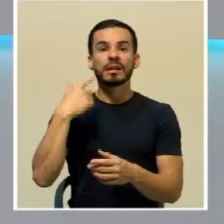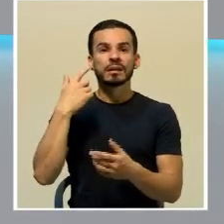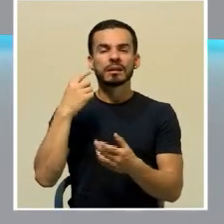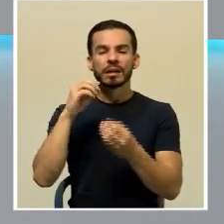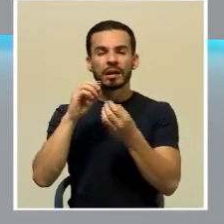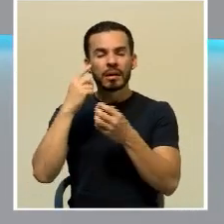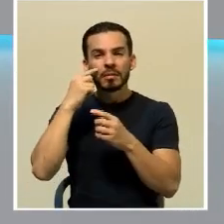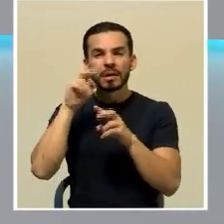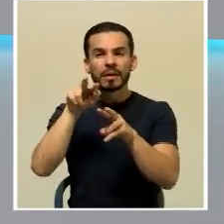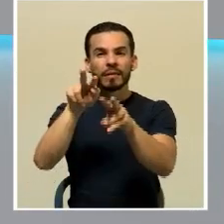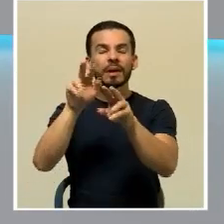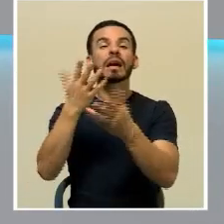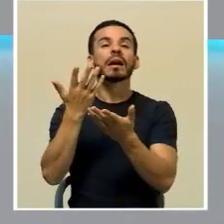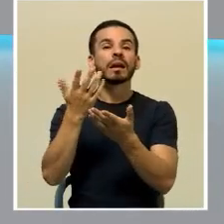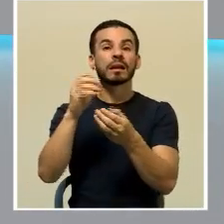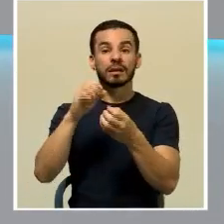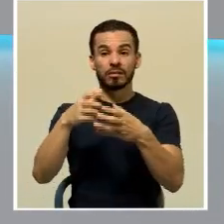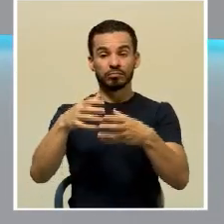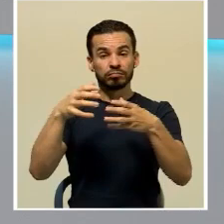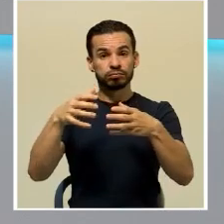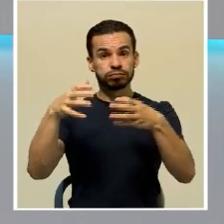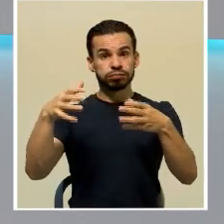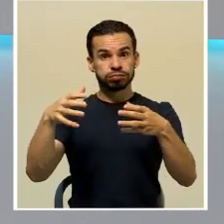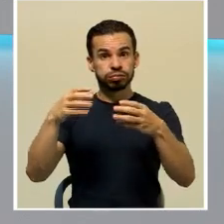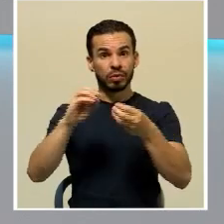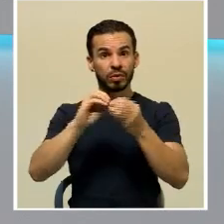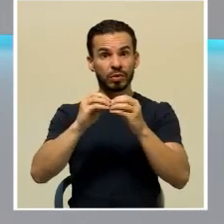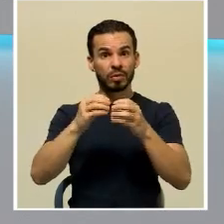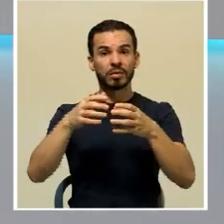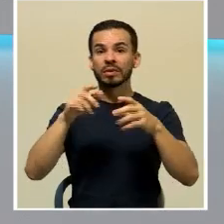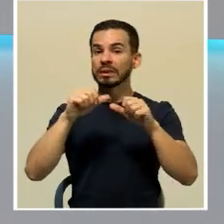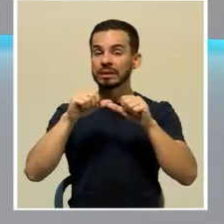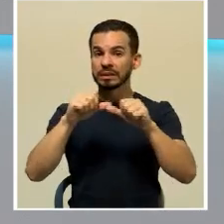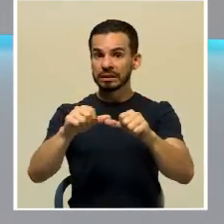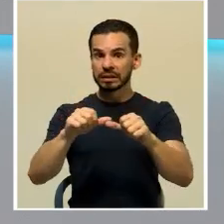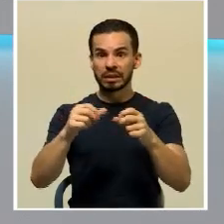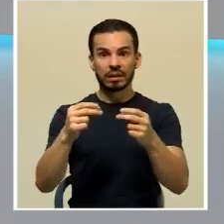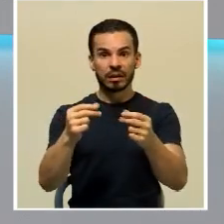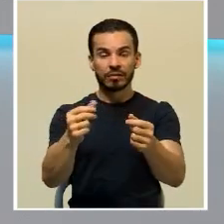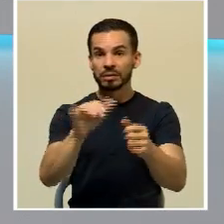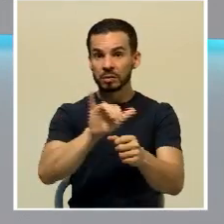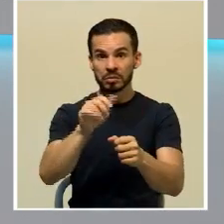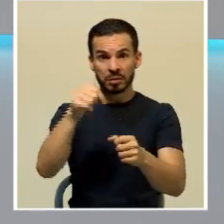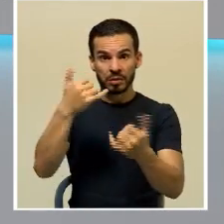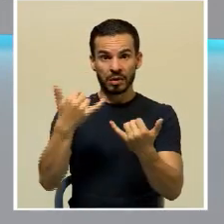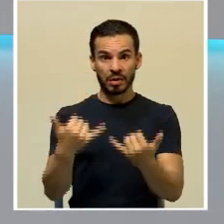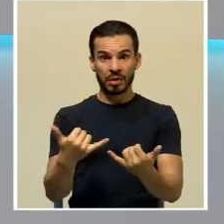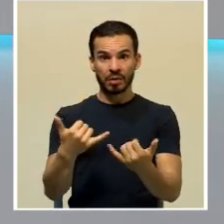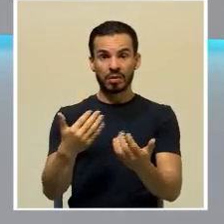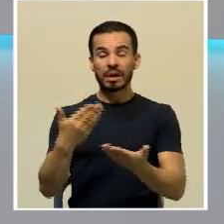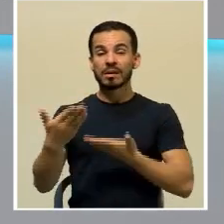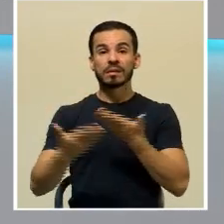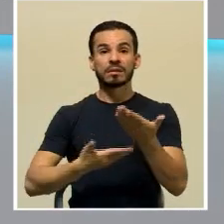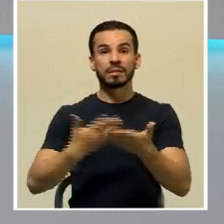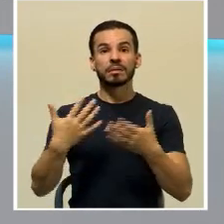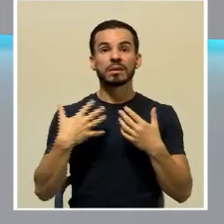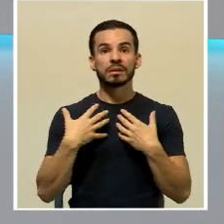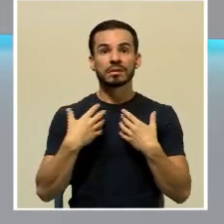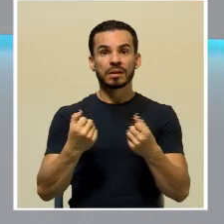que si el aumento de los casos de COVID-19 continúa al ritmo actual, los servicios de